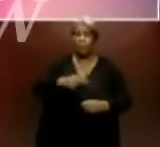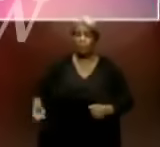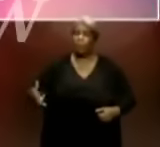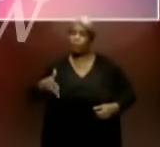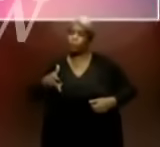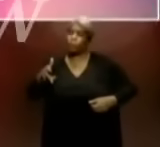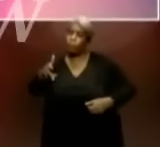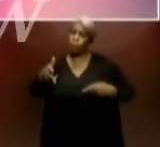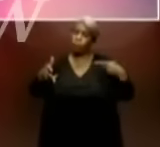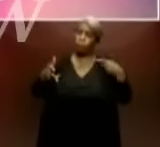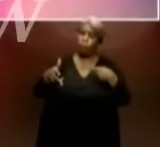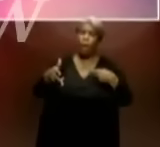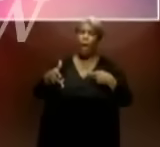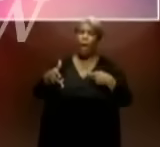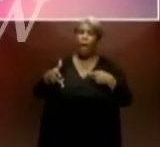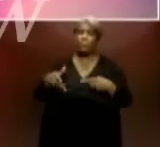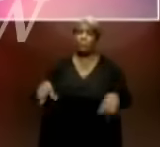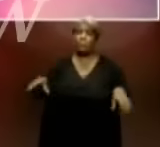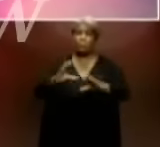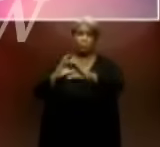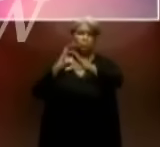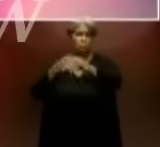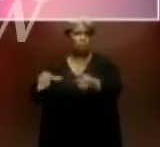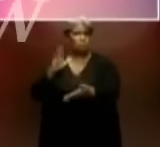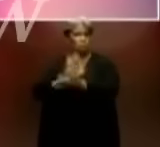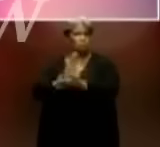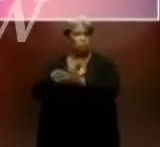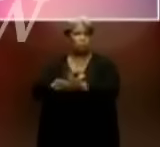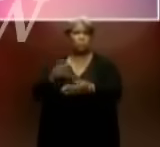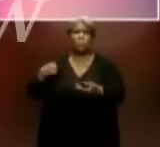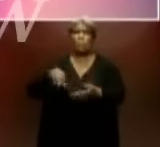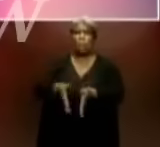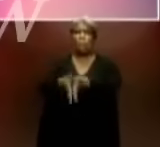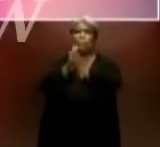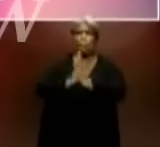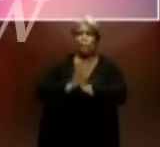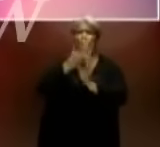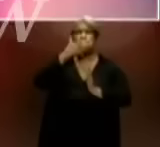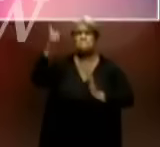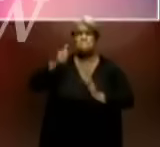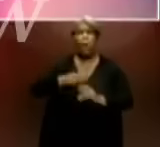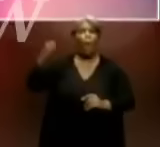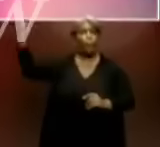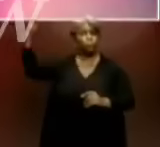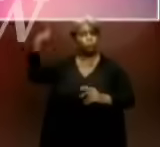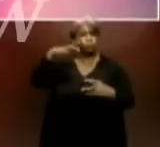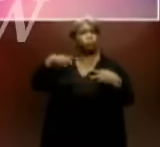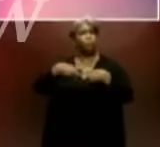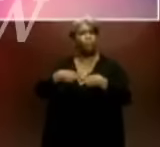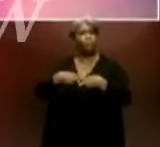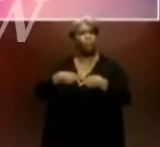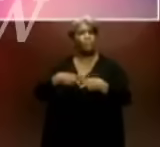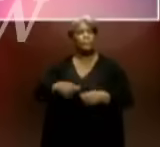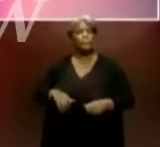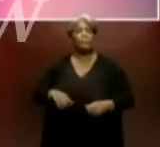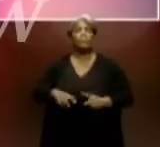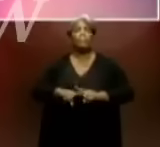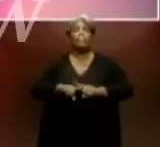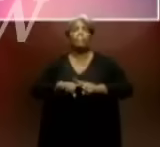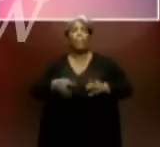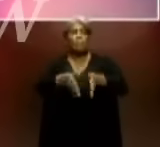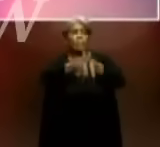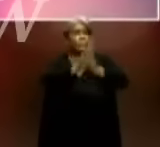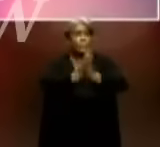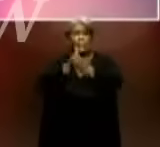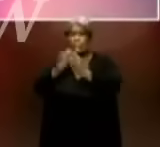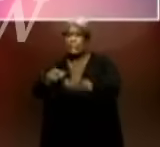hemos pedido en energía solar. Tú sabes que el costo es mucho mayor todavía, y a pesar de eso lo hemos pedido en